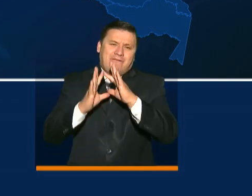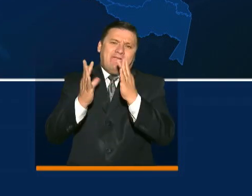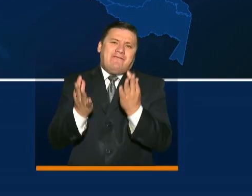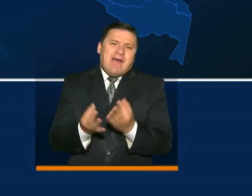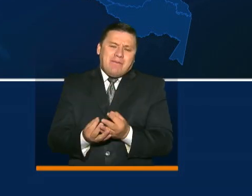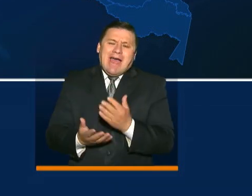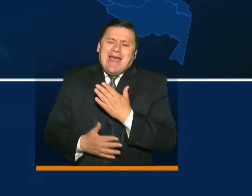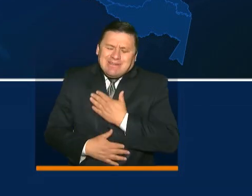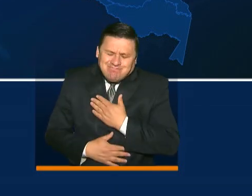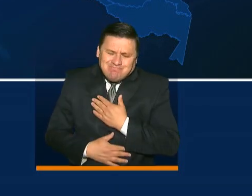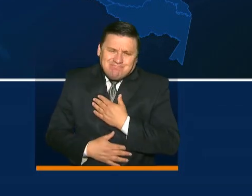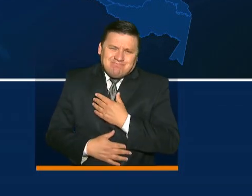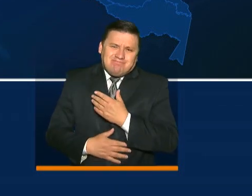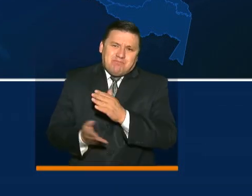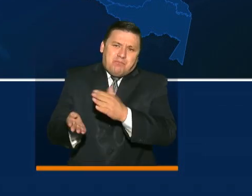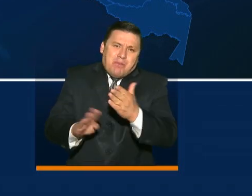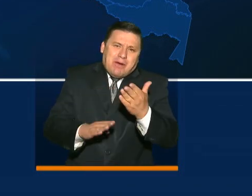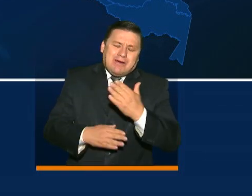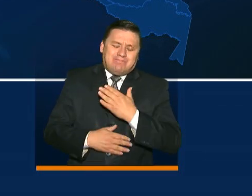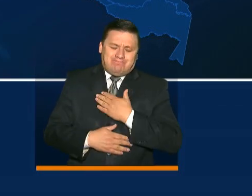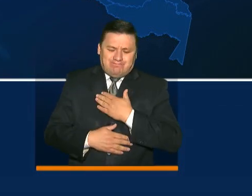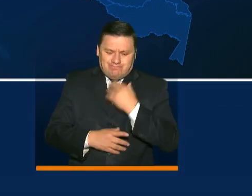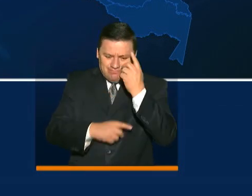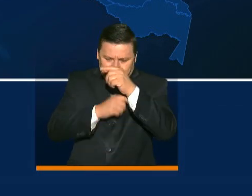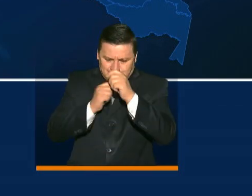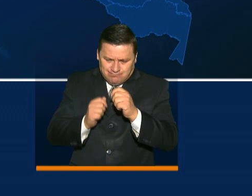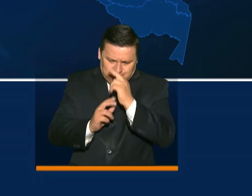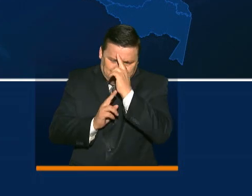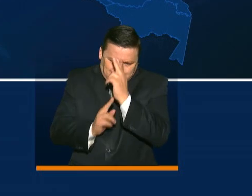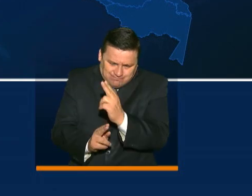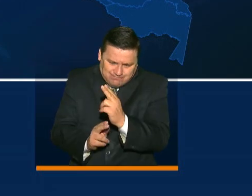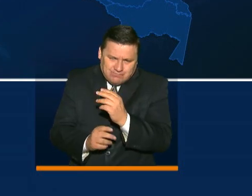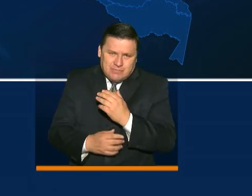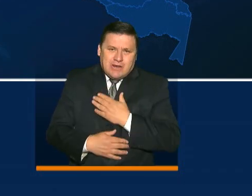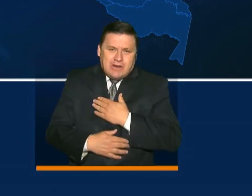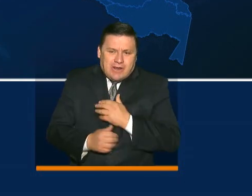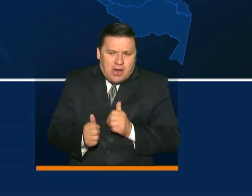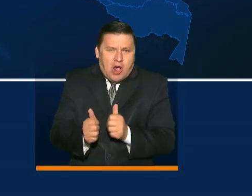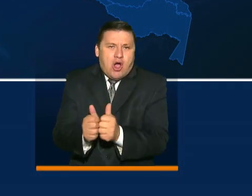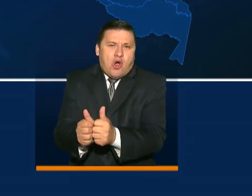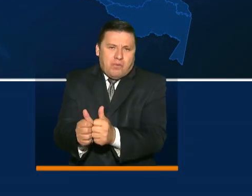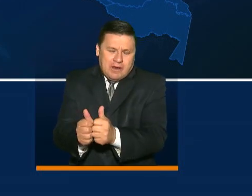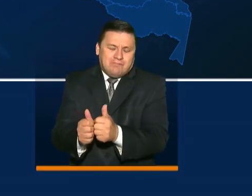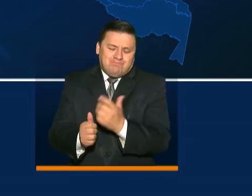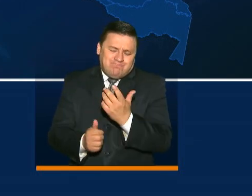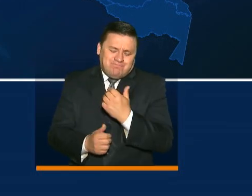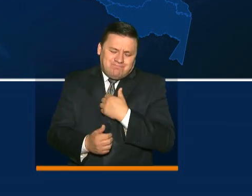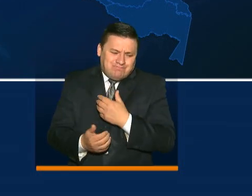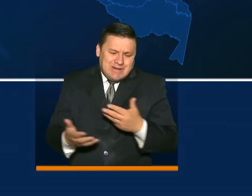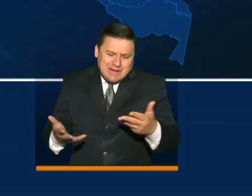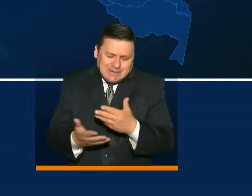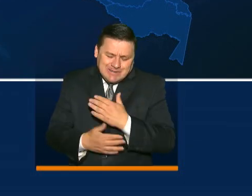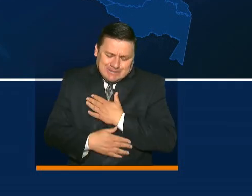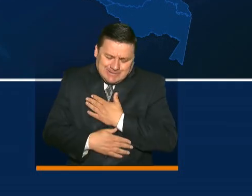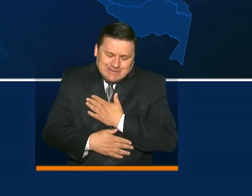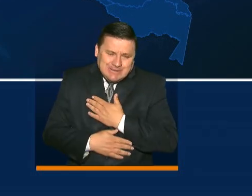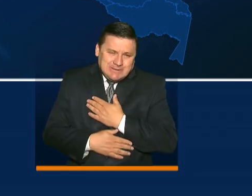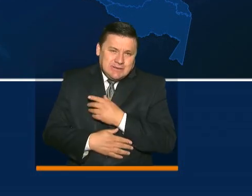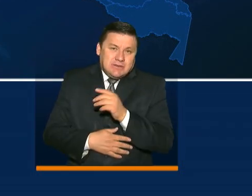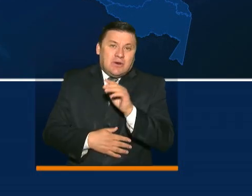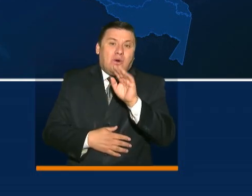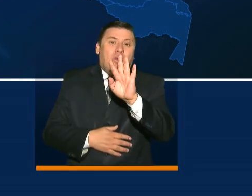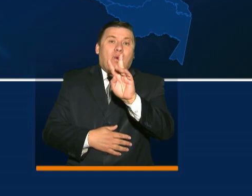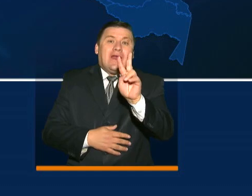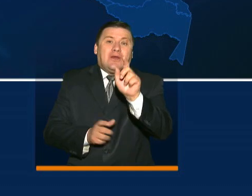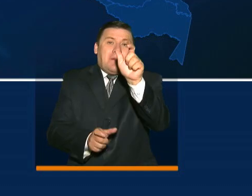que han perdido sus seres queridos mi sentido de condolencia, mi sentido de acompañamiento y de solidaridad. A esas